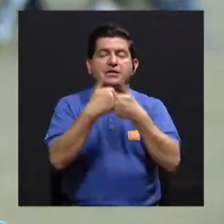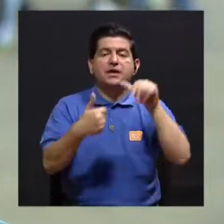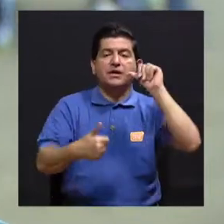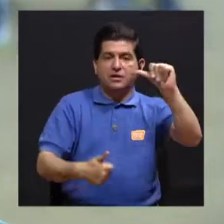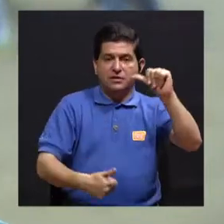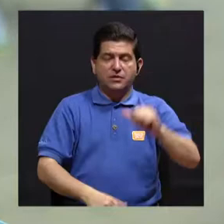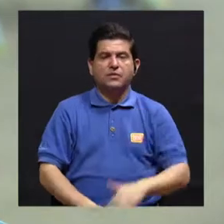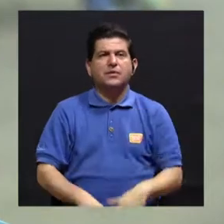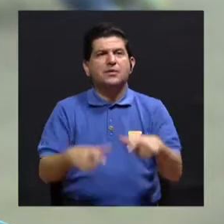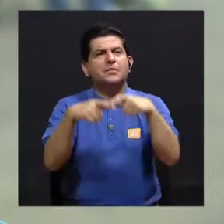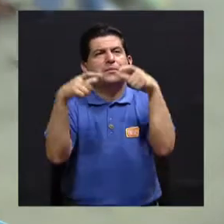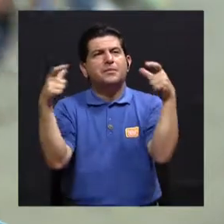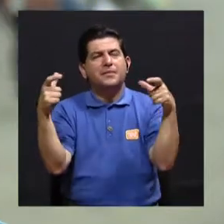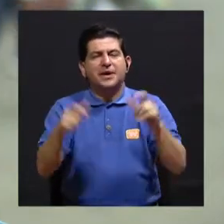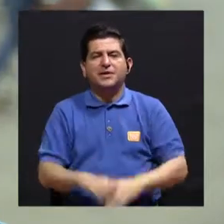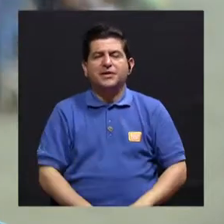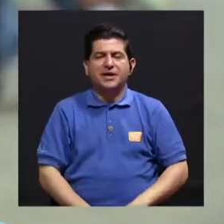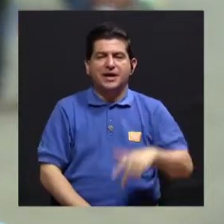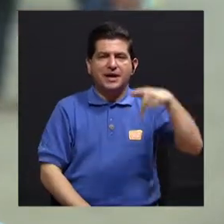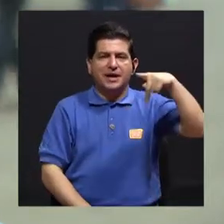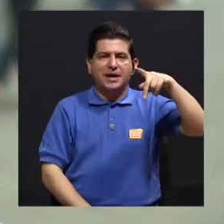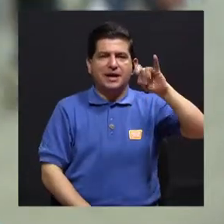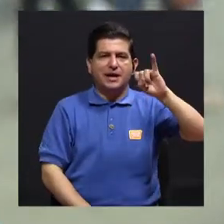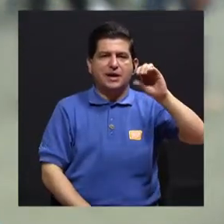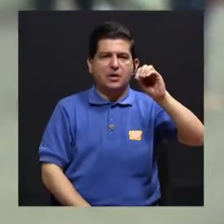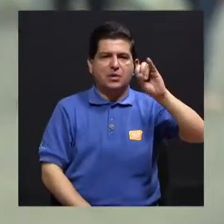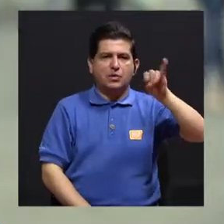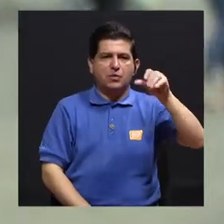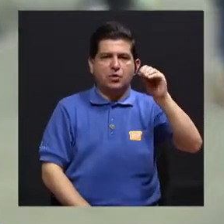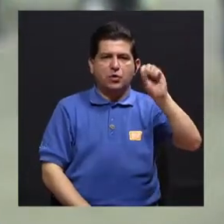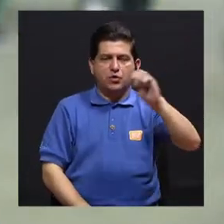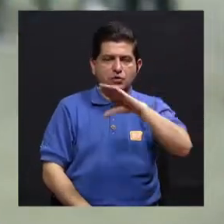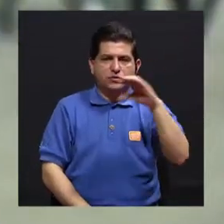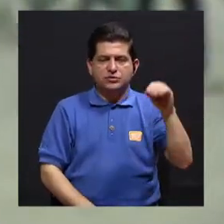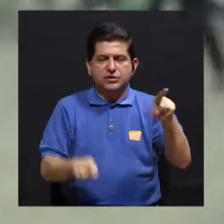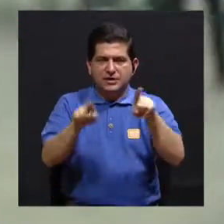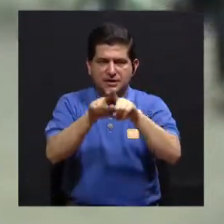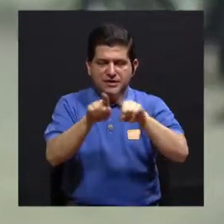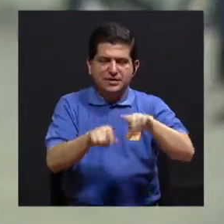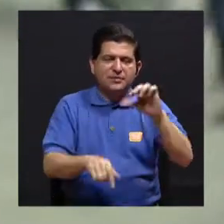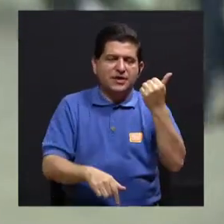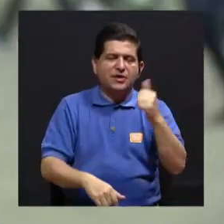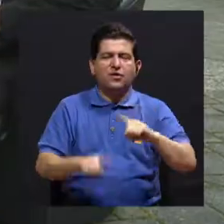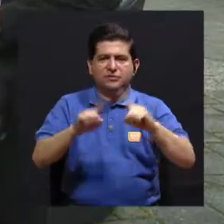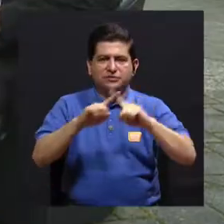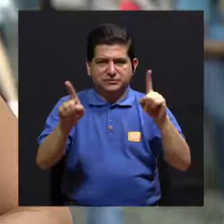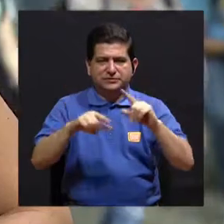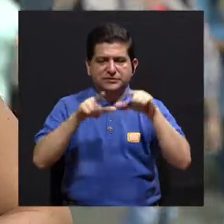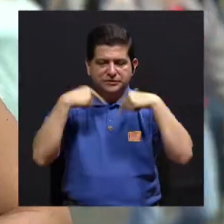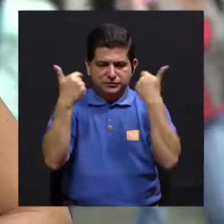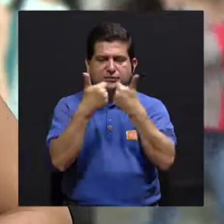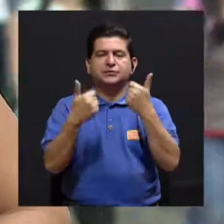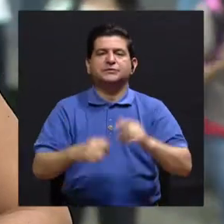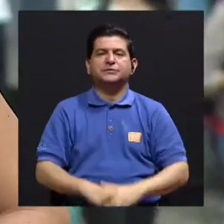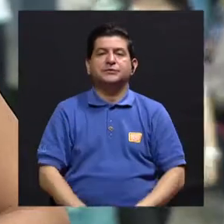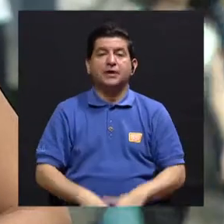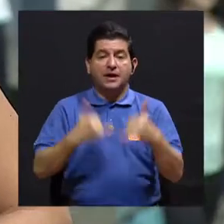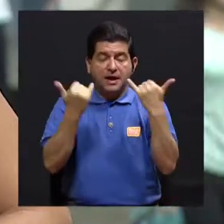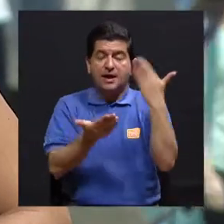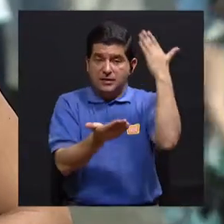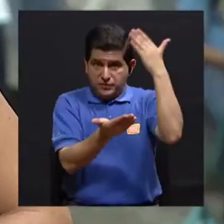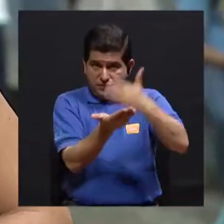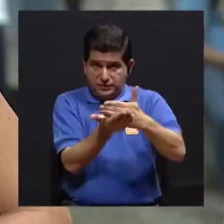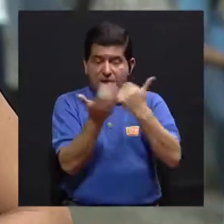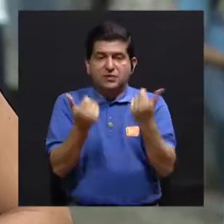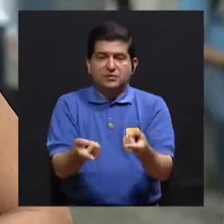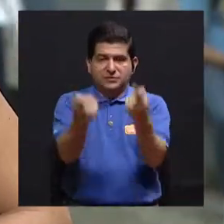pues básicamente serían mayoritariamente los piojos y los artrópodos que causan la sarna. Okay. Bueno, es momento